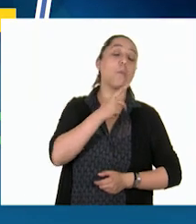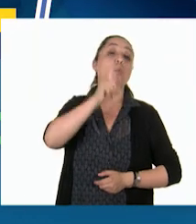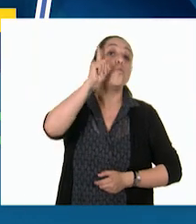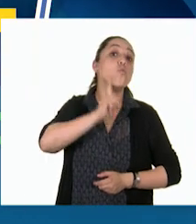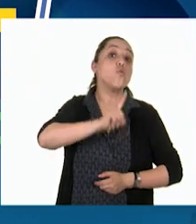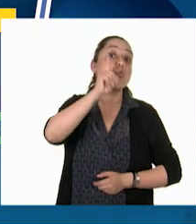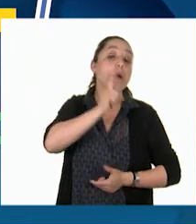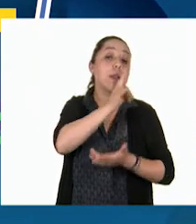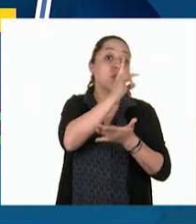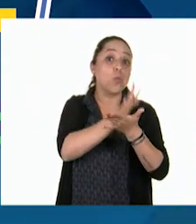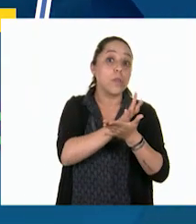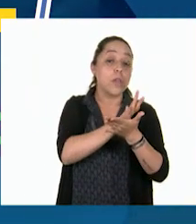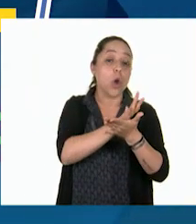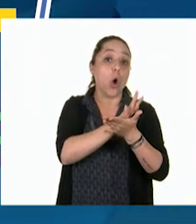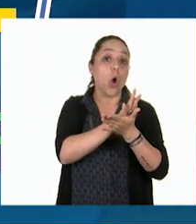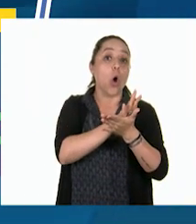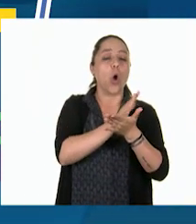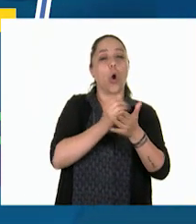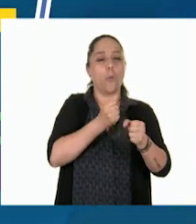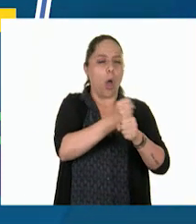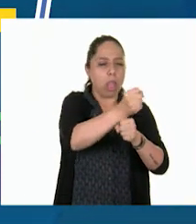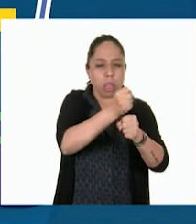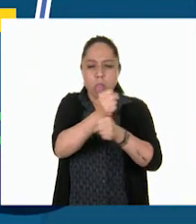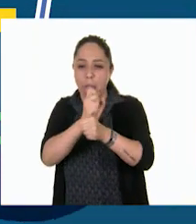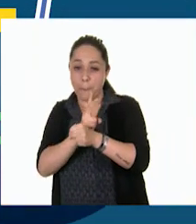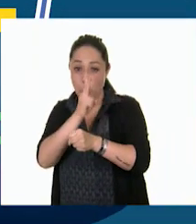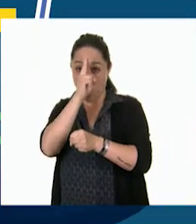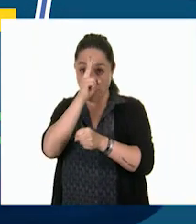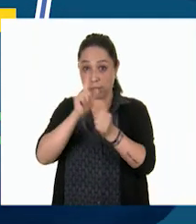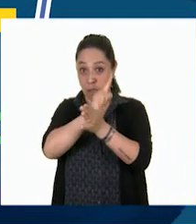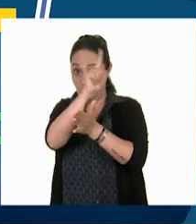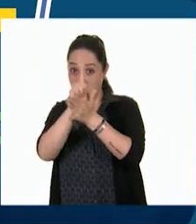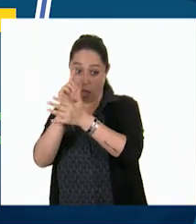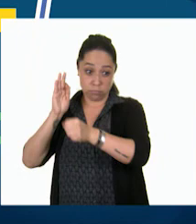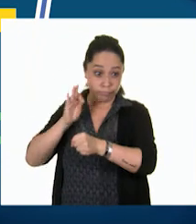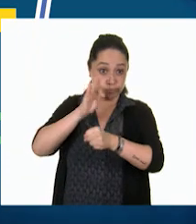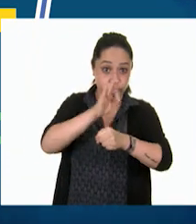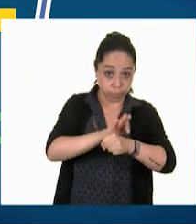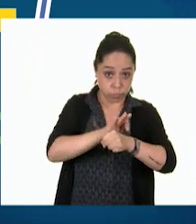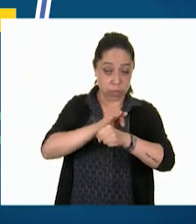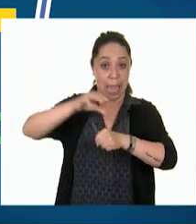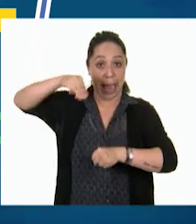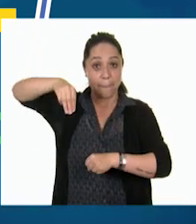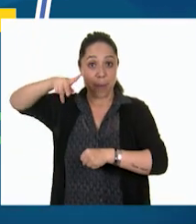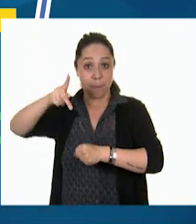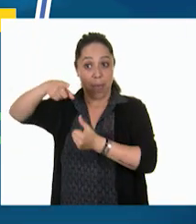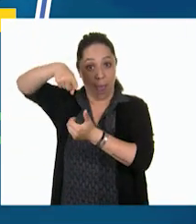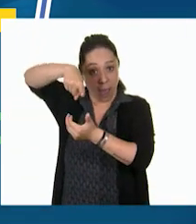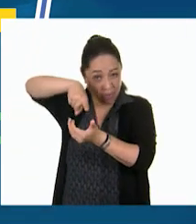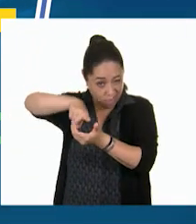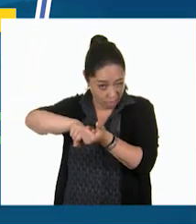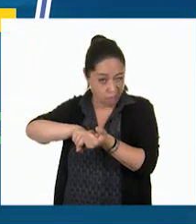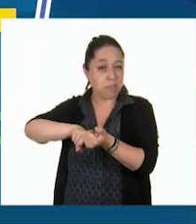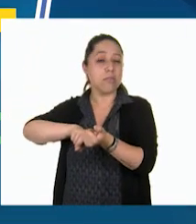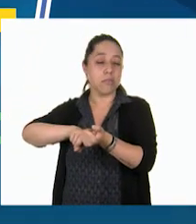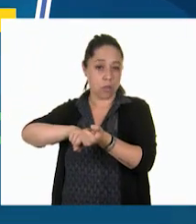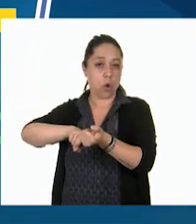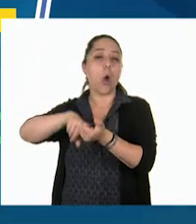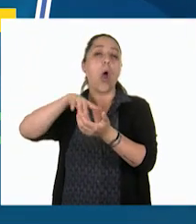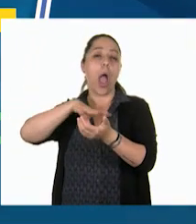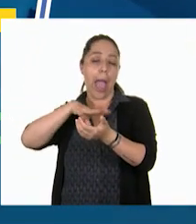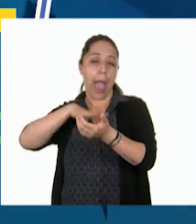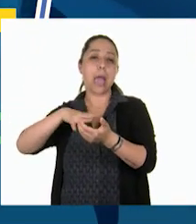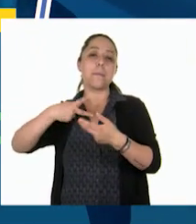ley contra todo tipo de maltrato y violencia. Las agencias del Ministerio Público poseen un área especial que las